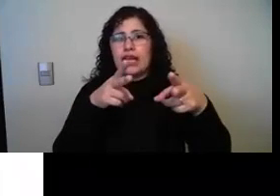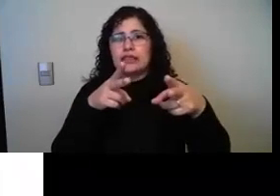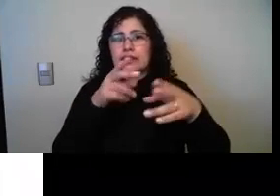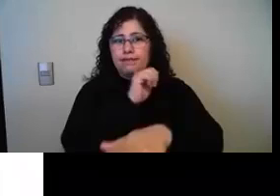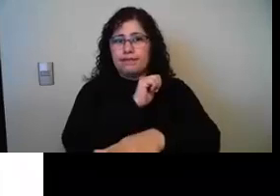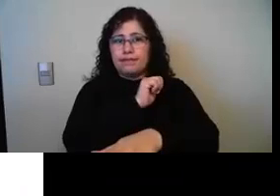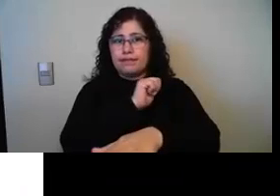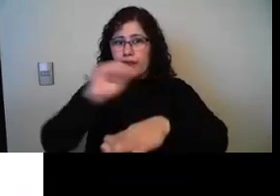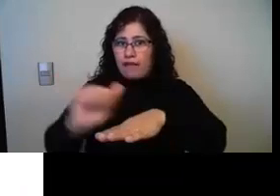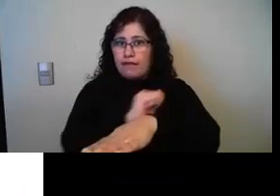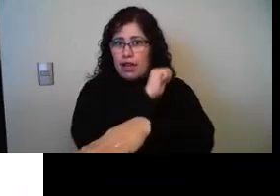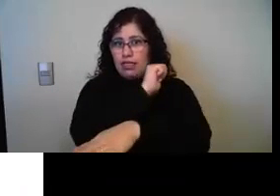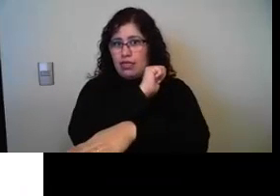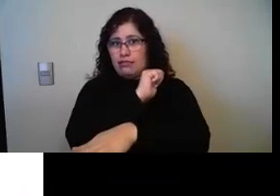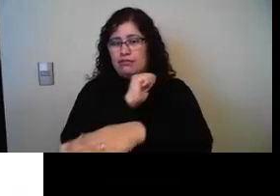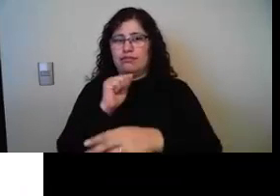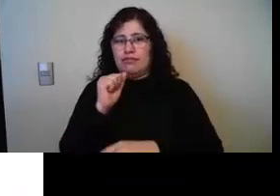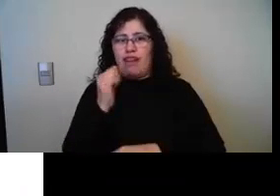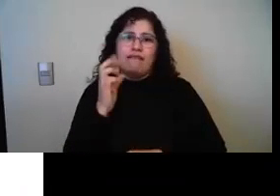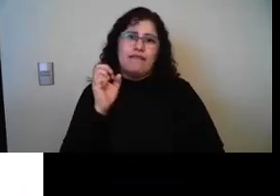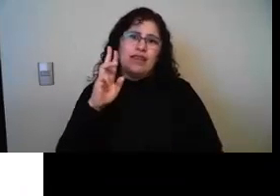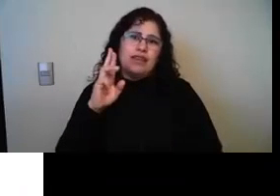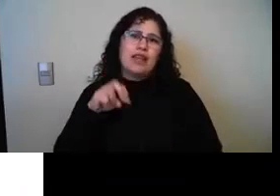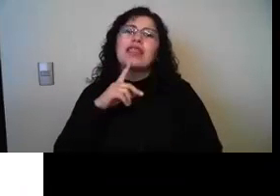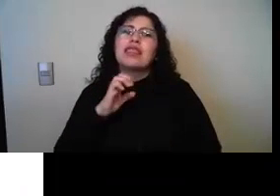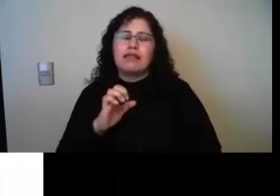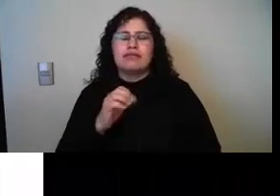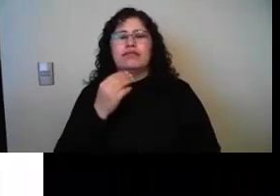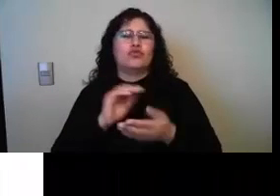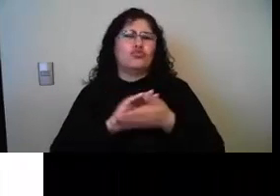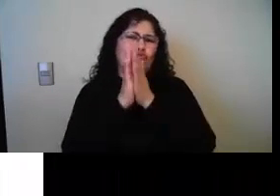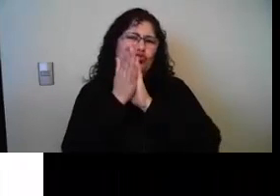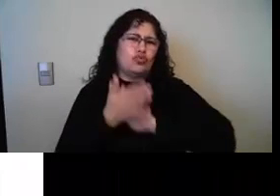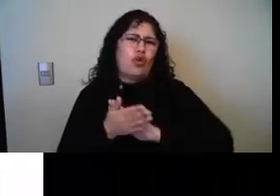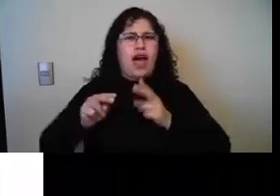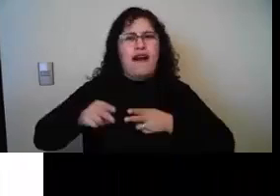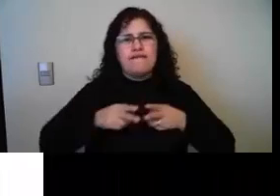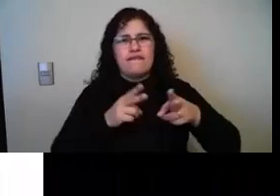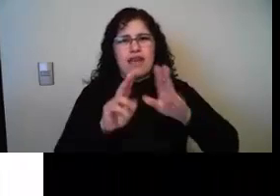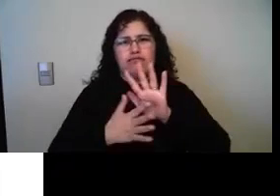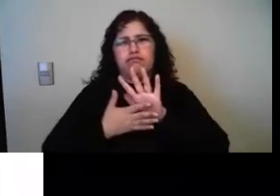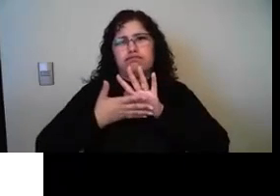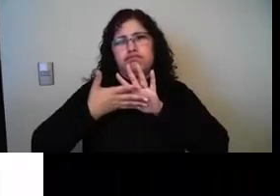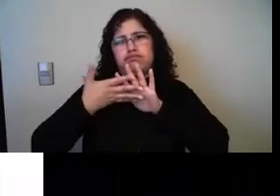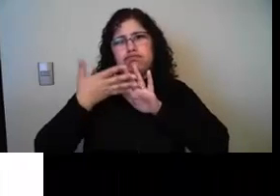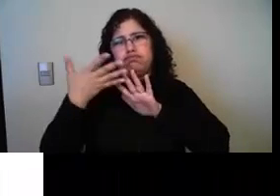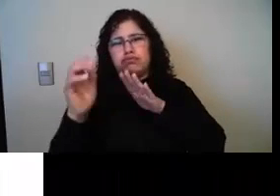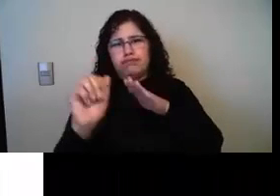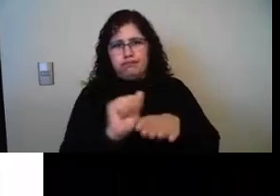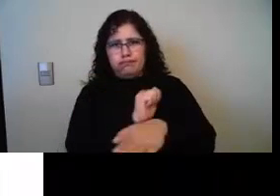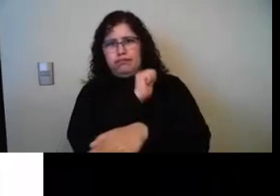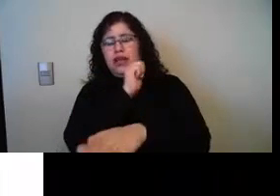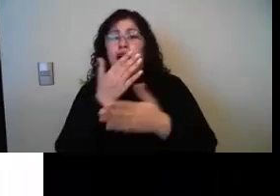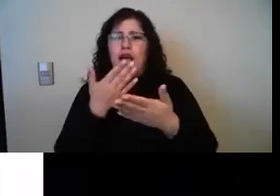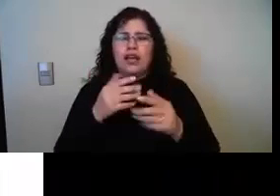aferentes. Todas aquellas vías sensitivas, sensoriales, que están llegando